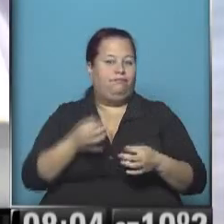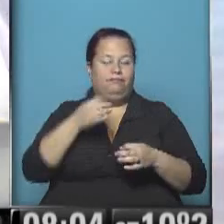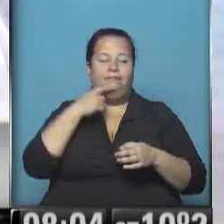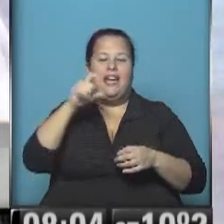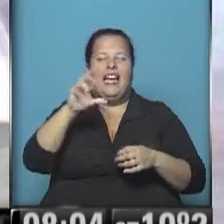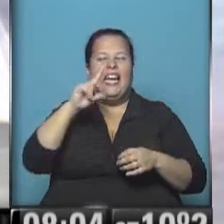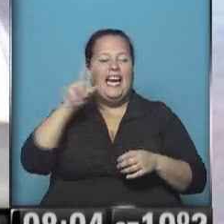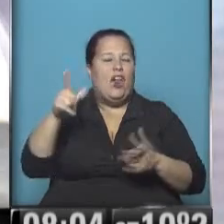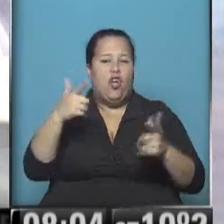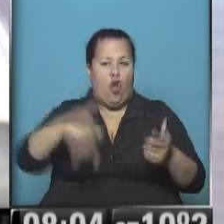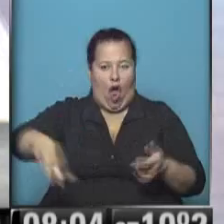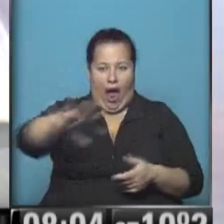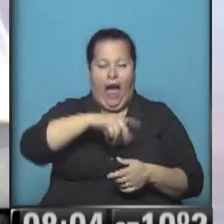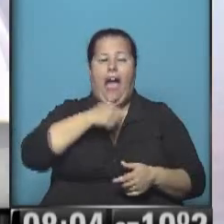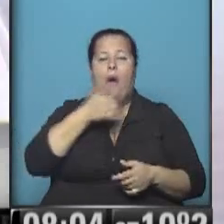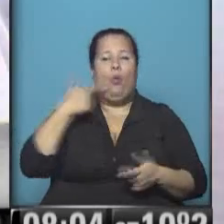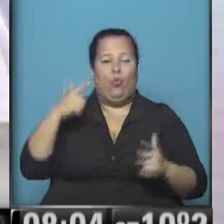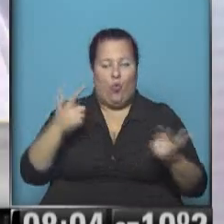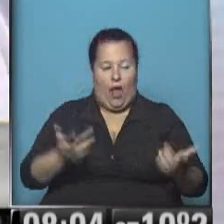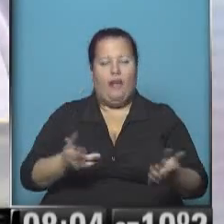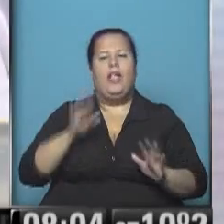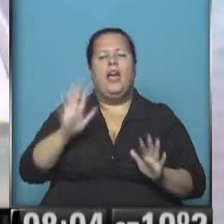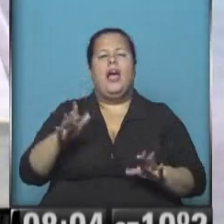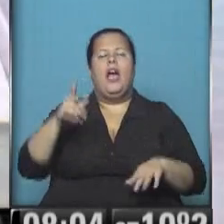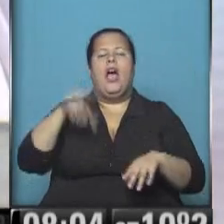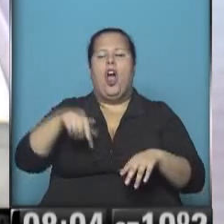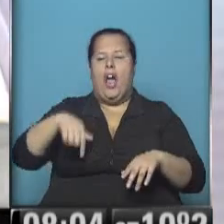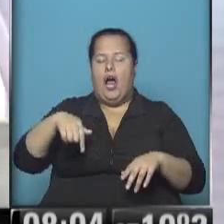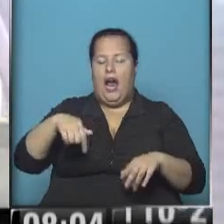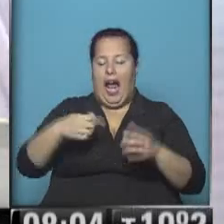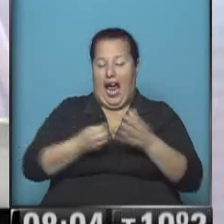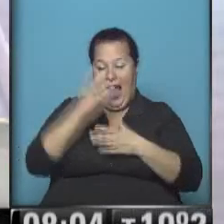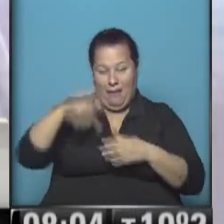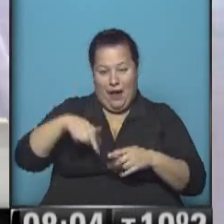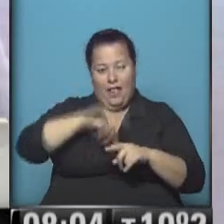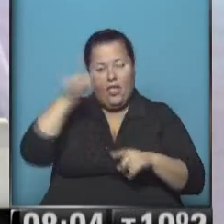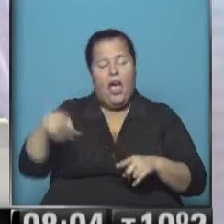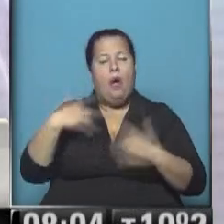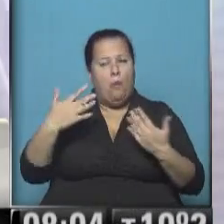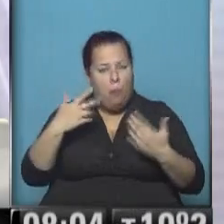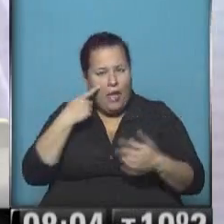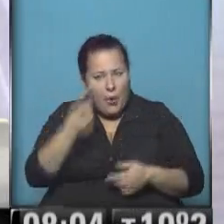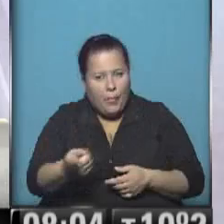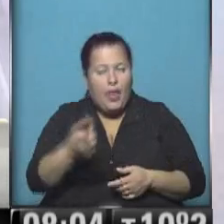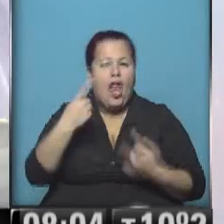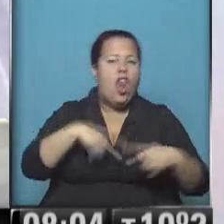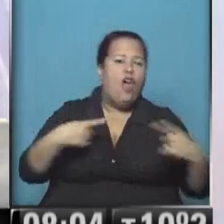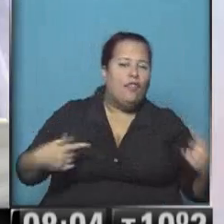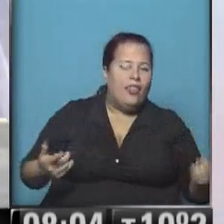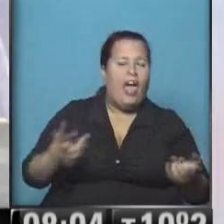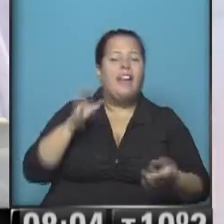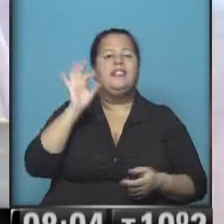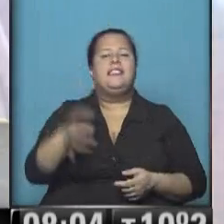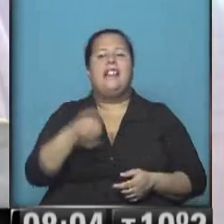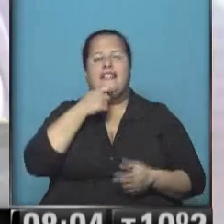krill no se obtiene justamente en el tipo de agua no ariel durante estas primeras horas del día se la pudo ver hay novedades se